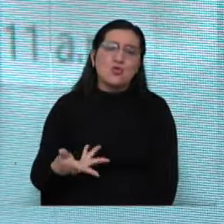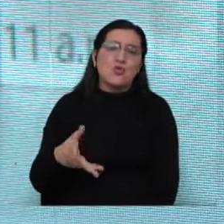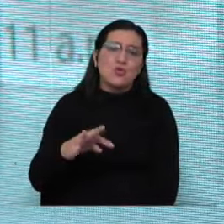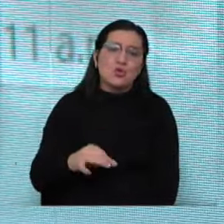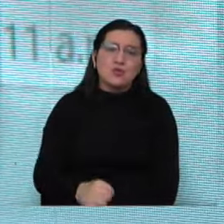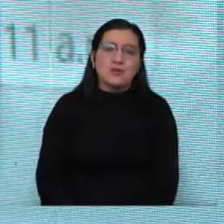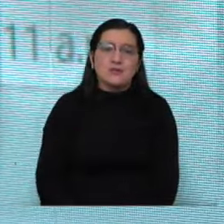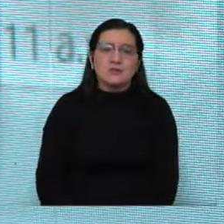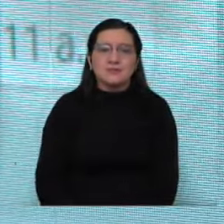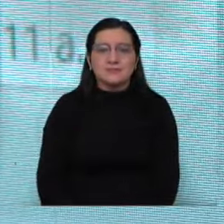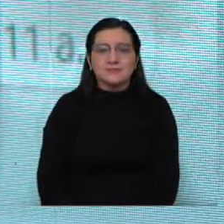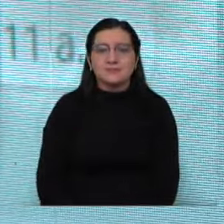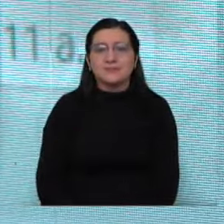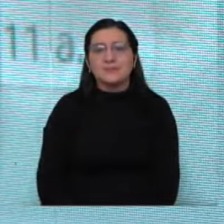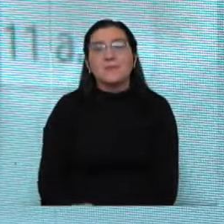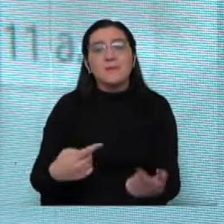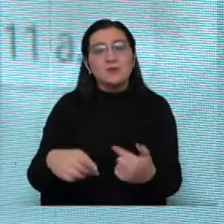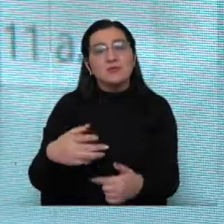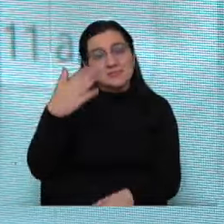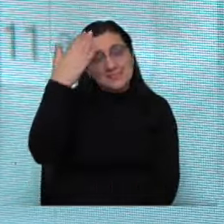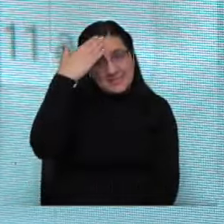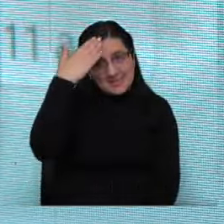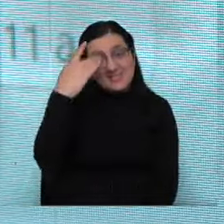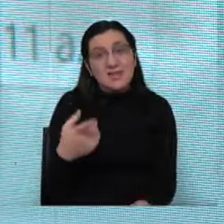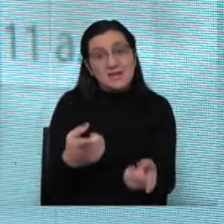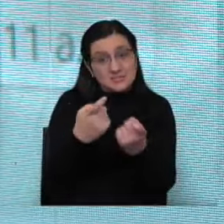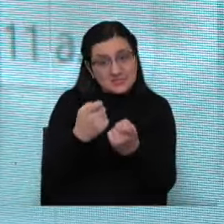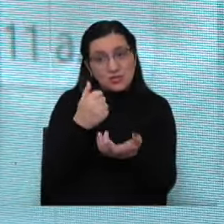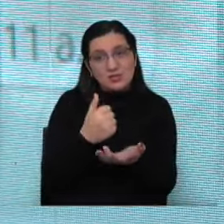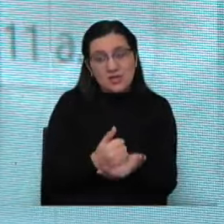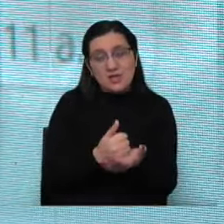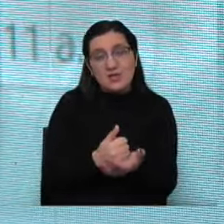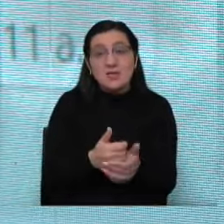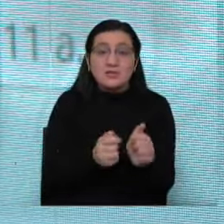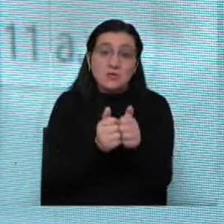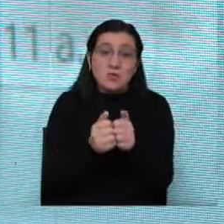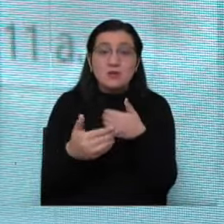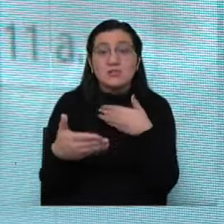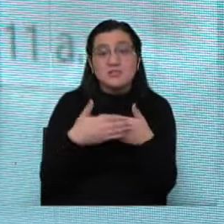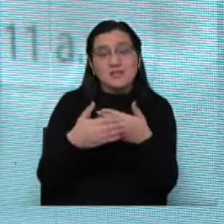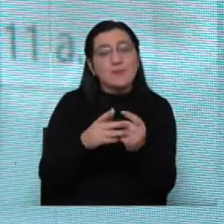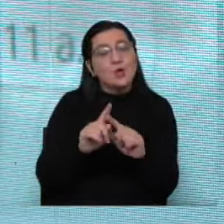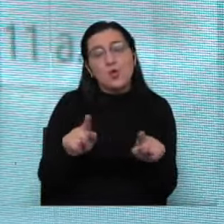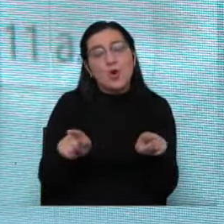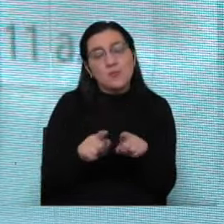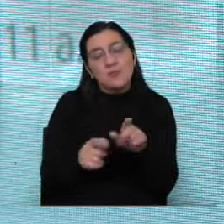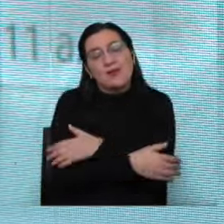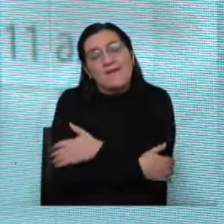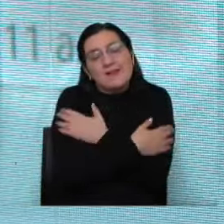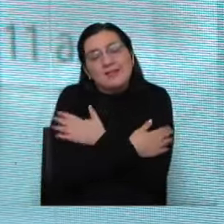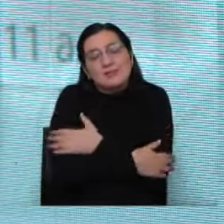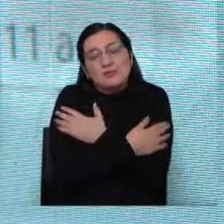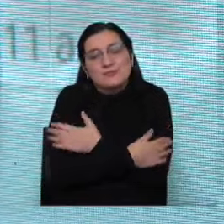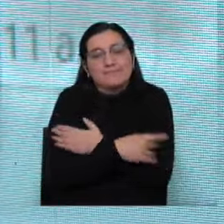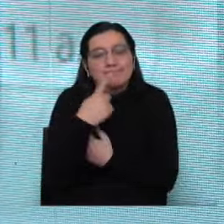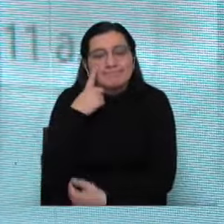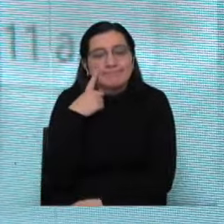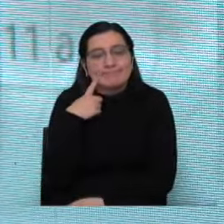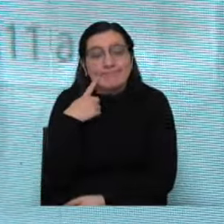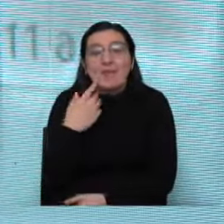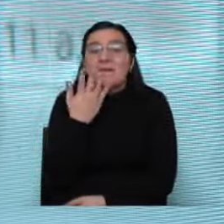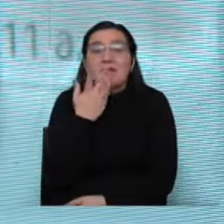el ciudad viva perdón pero sé que si lo necesito está el celular nos acerca pero no es lo mismo si abrazo y una carita con una lágrima me encanta